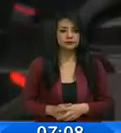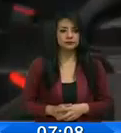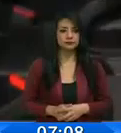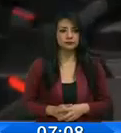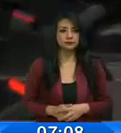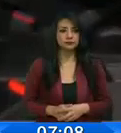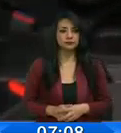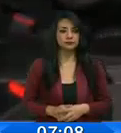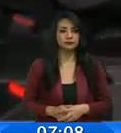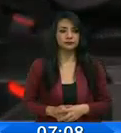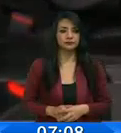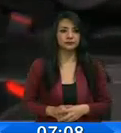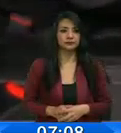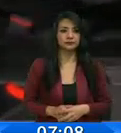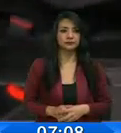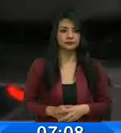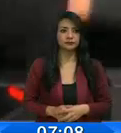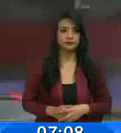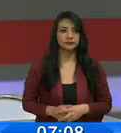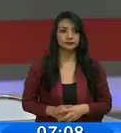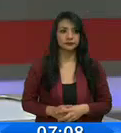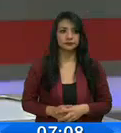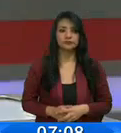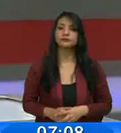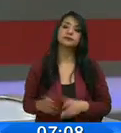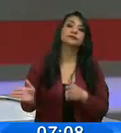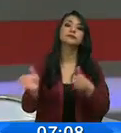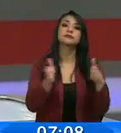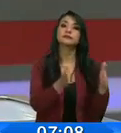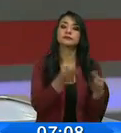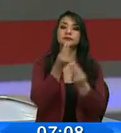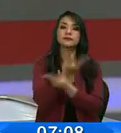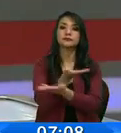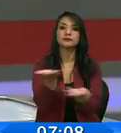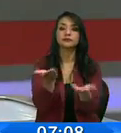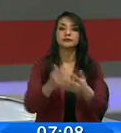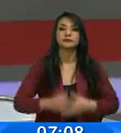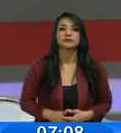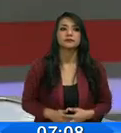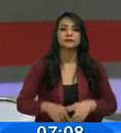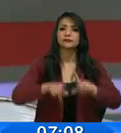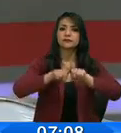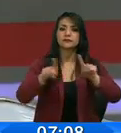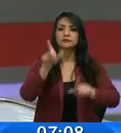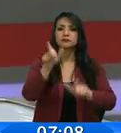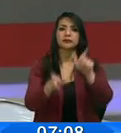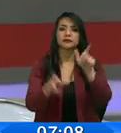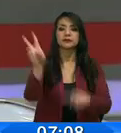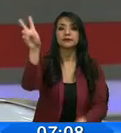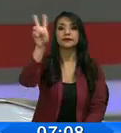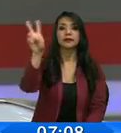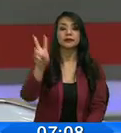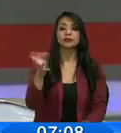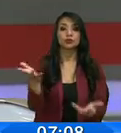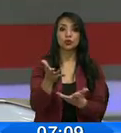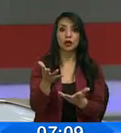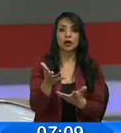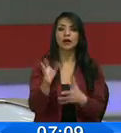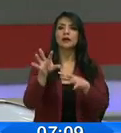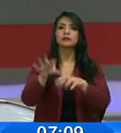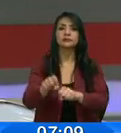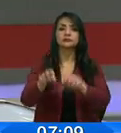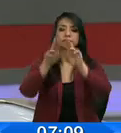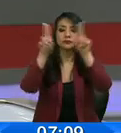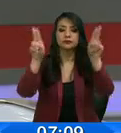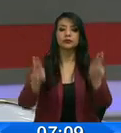informa Miriam Enríquez. Le vamos a contar que hay cientos de ciudadanos venezolanos que se encuentran represados en el